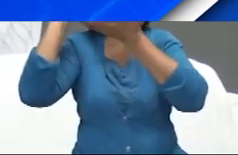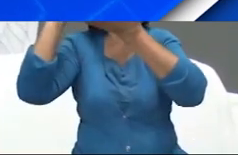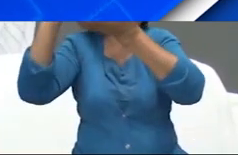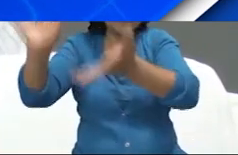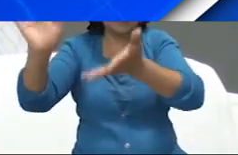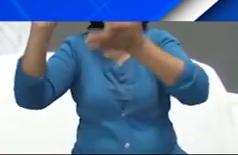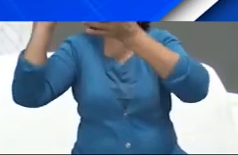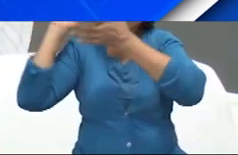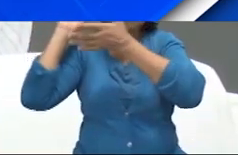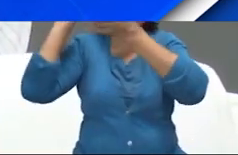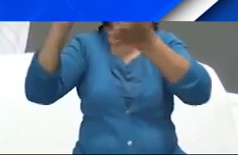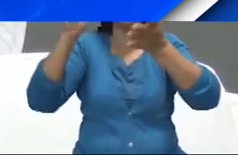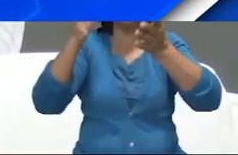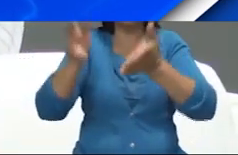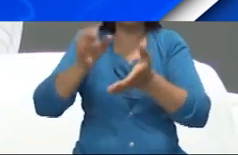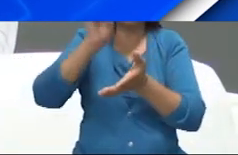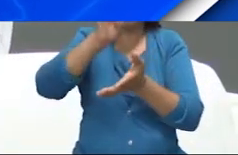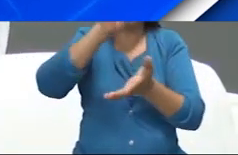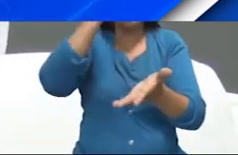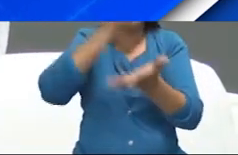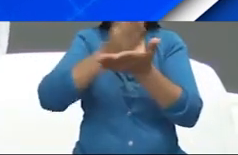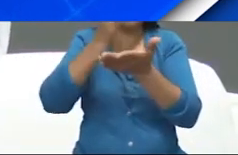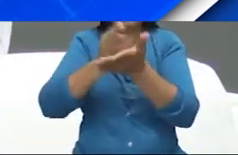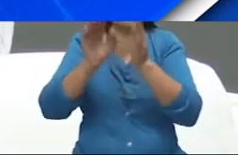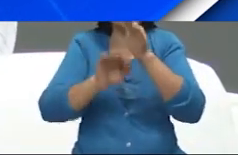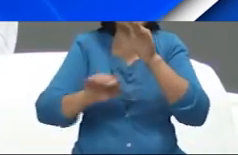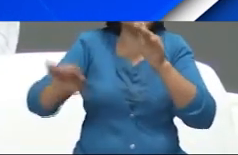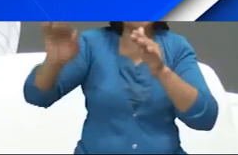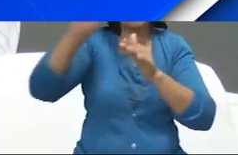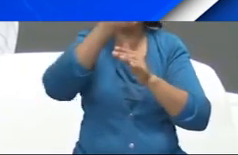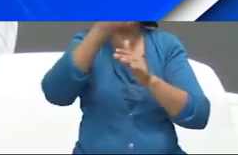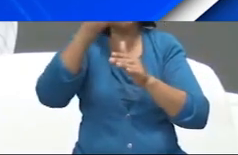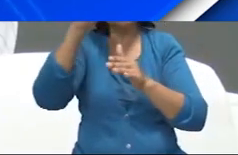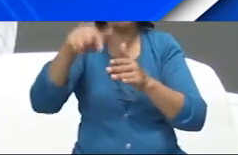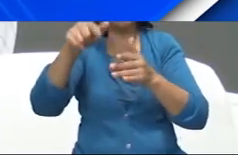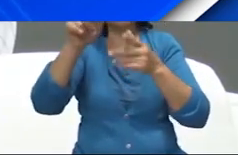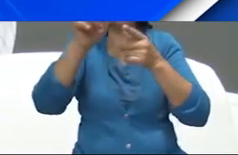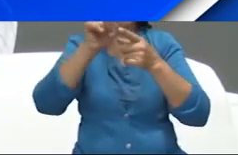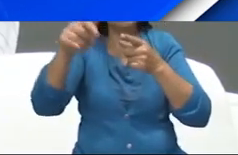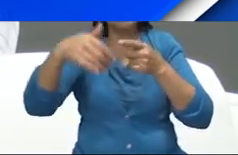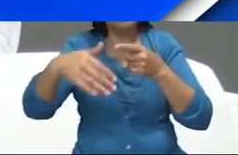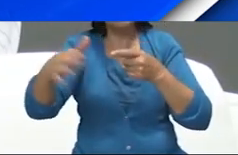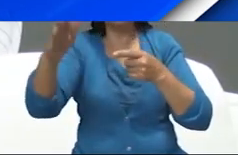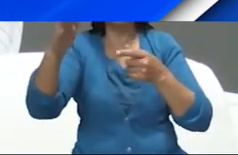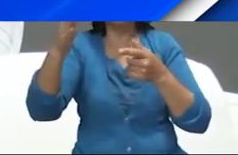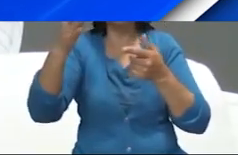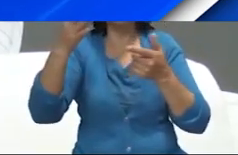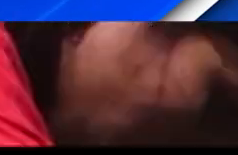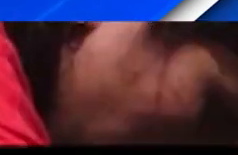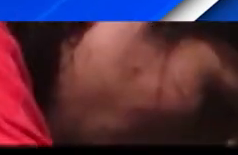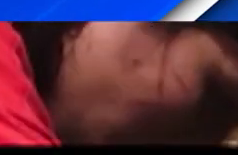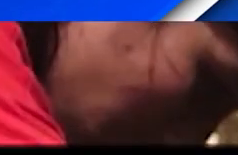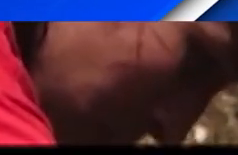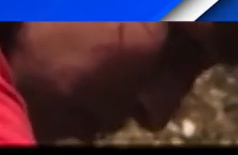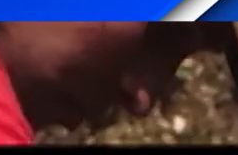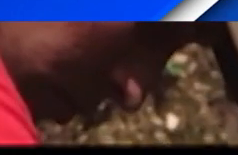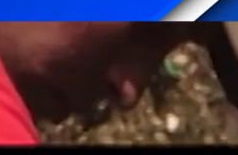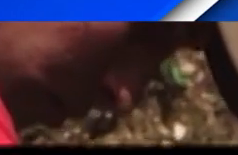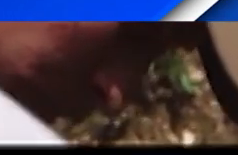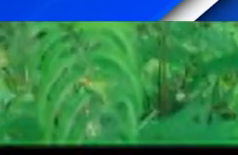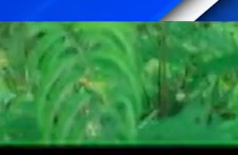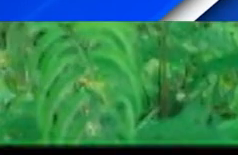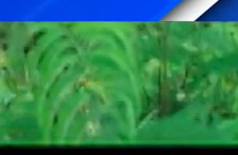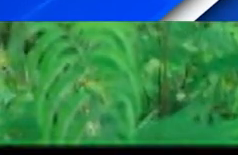lo que prácticamente se ha triplicado la producción en este periodo. Este crecimiento refleja una